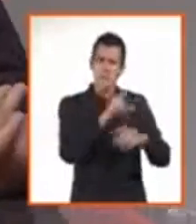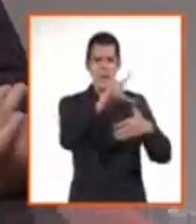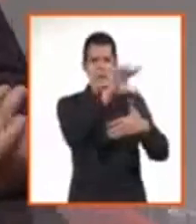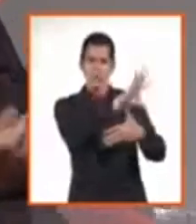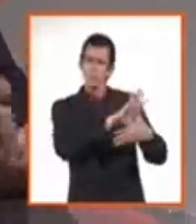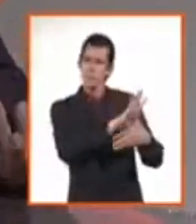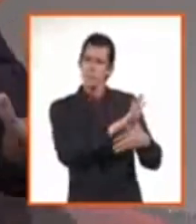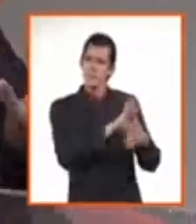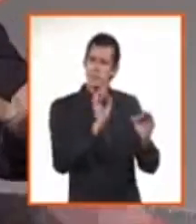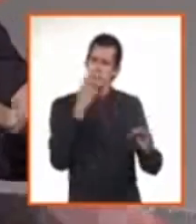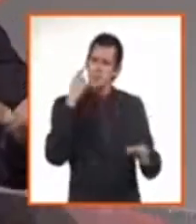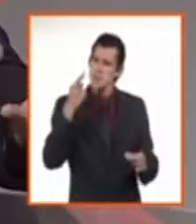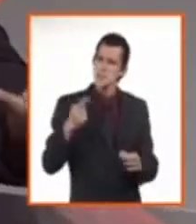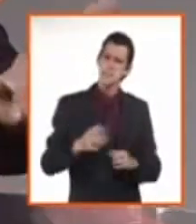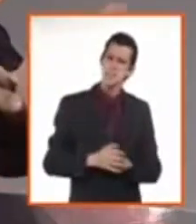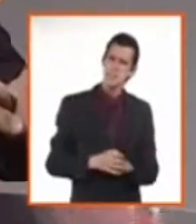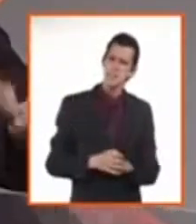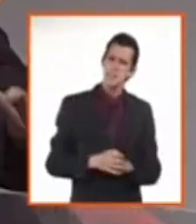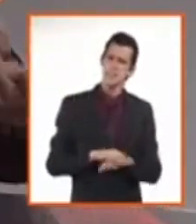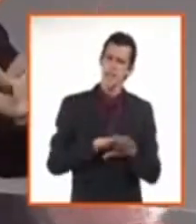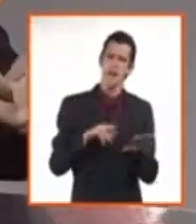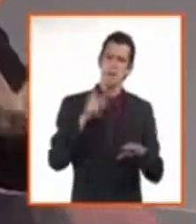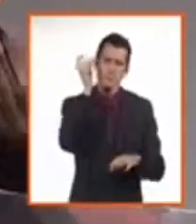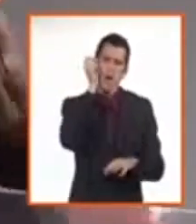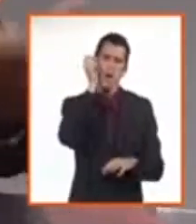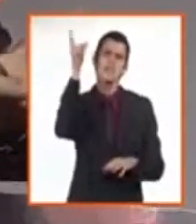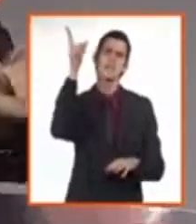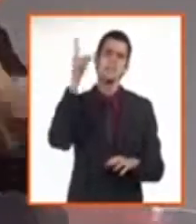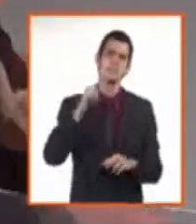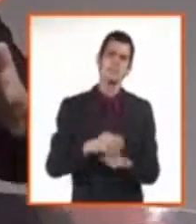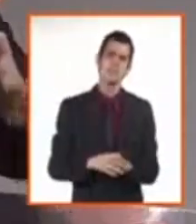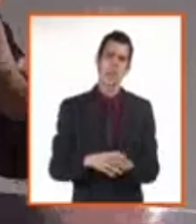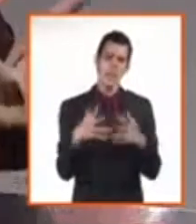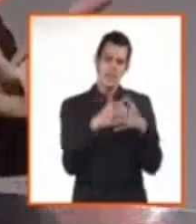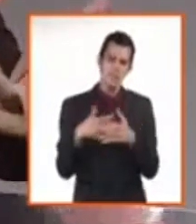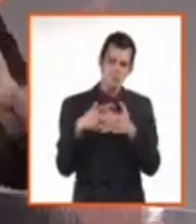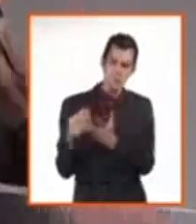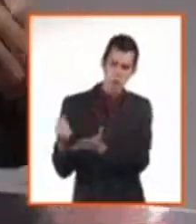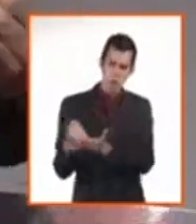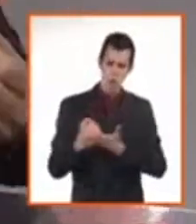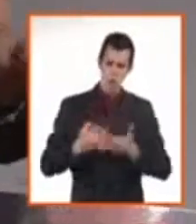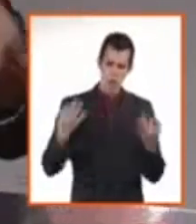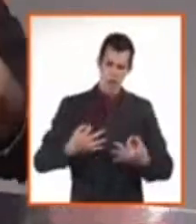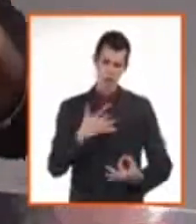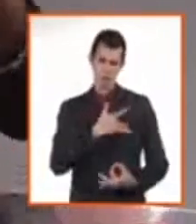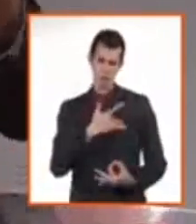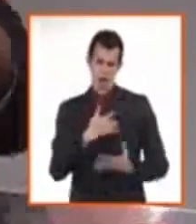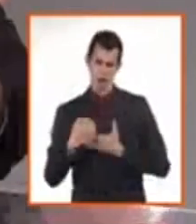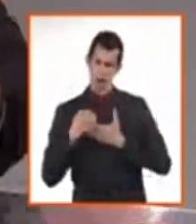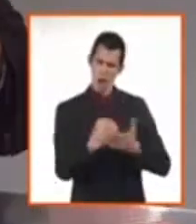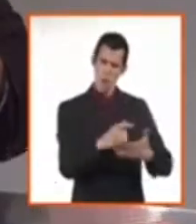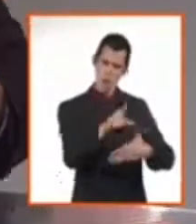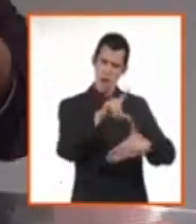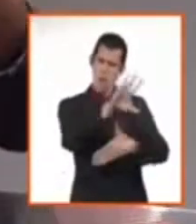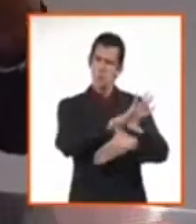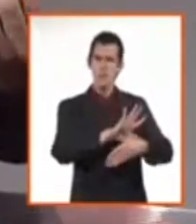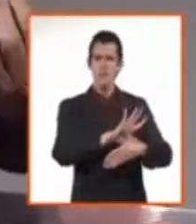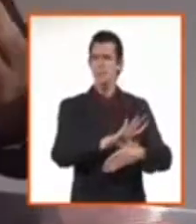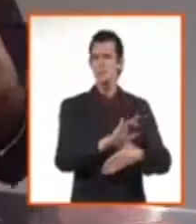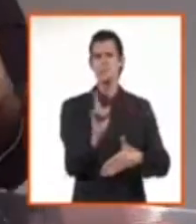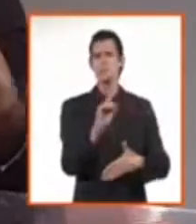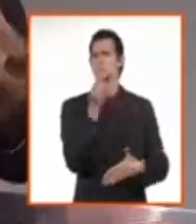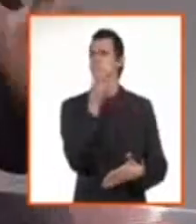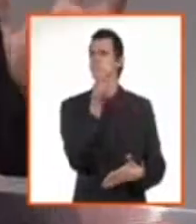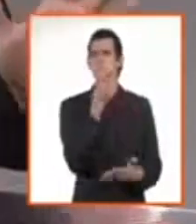trata la región ya sea baile ya sea obama ya sea pública ya sea a woods sea demócrata o republicano es